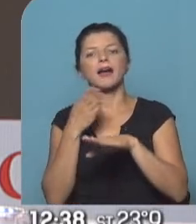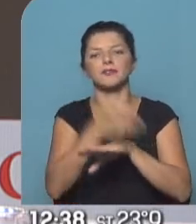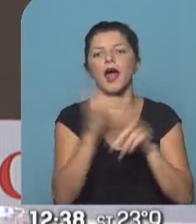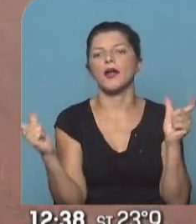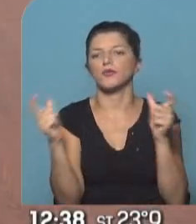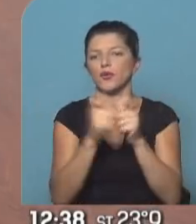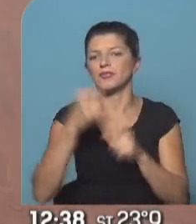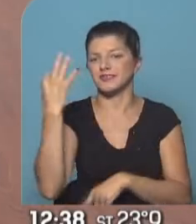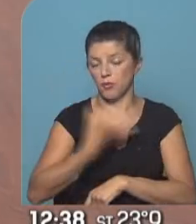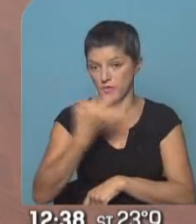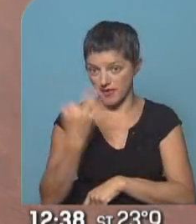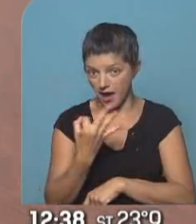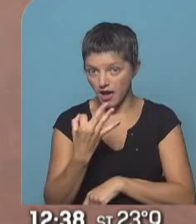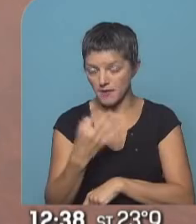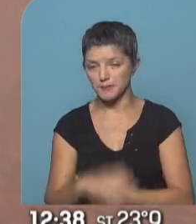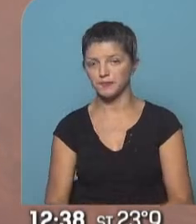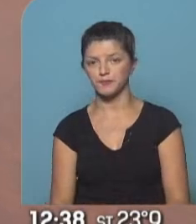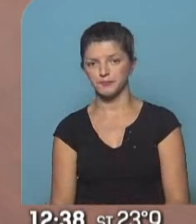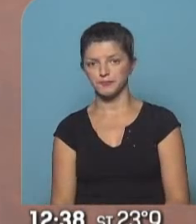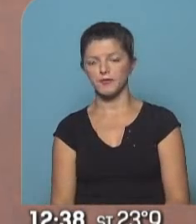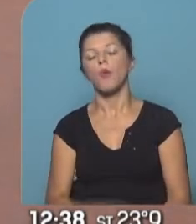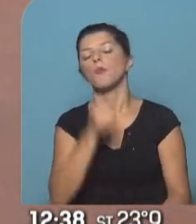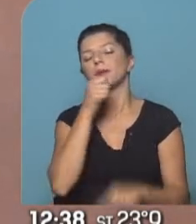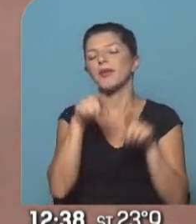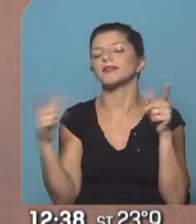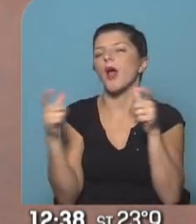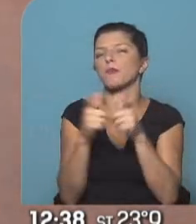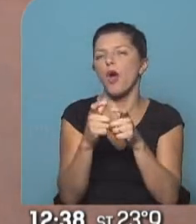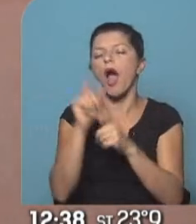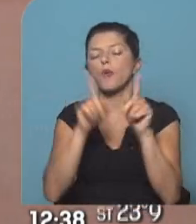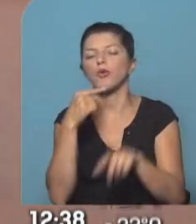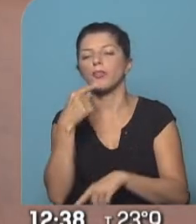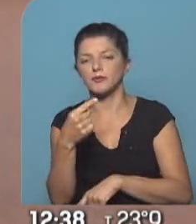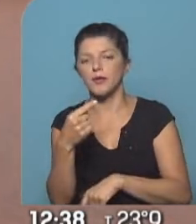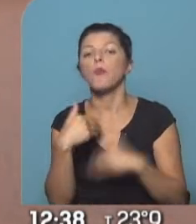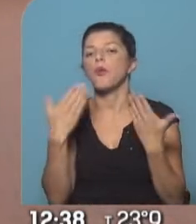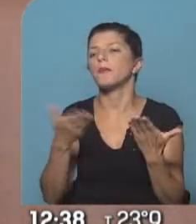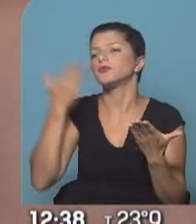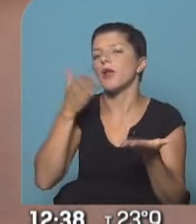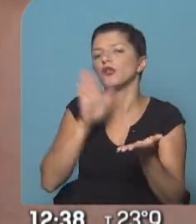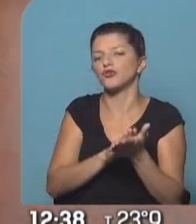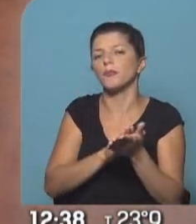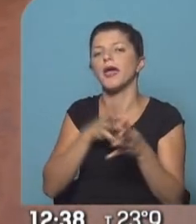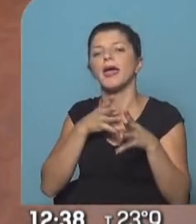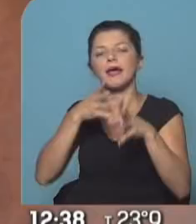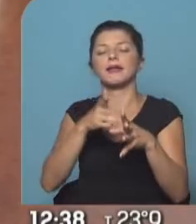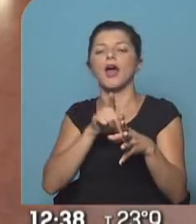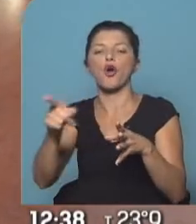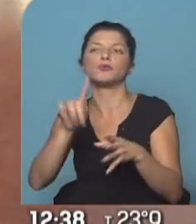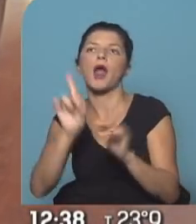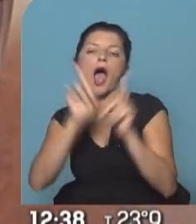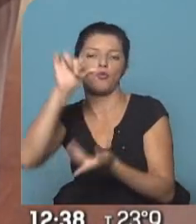Seguridad, aquellas en las cuales de repente se dice, por ejemplo, bueno, podríamos evaluar la posibilidad de declararle una guerra a tal o cual